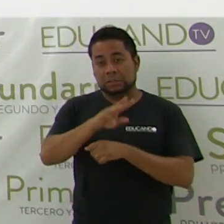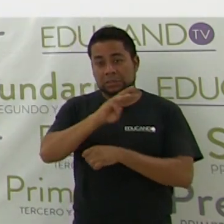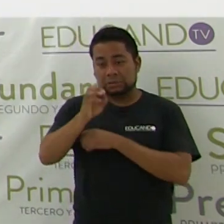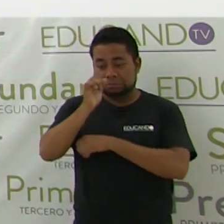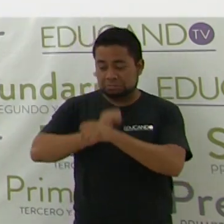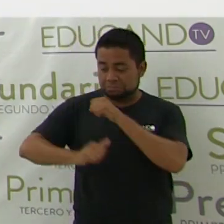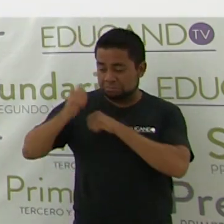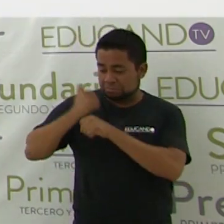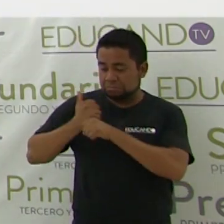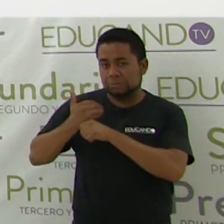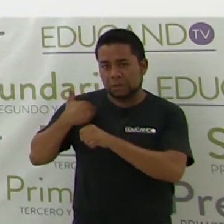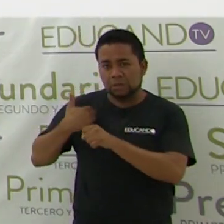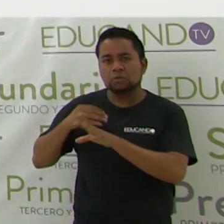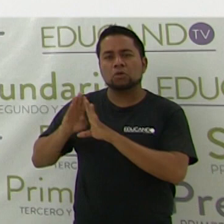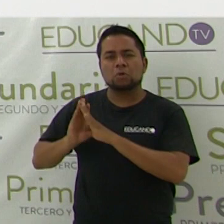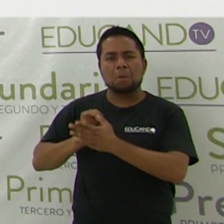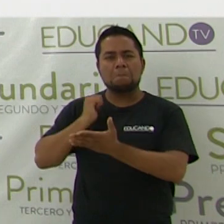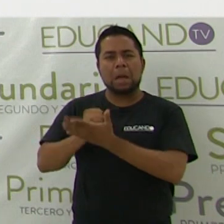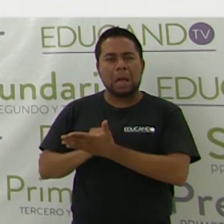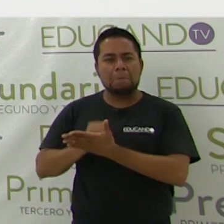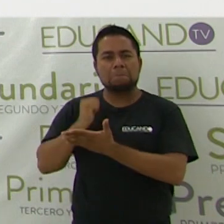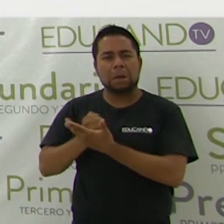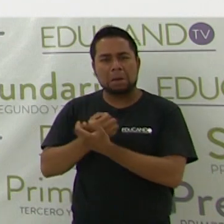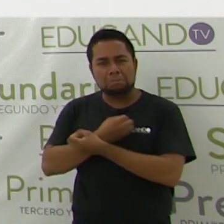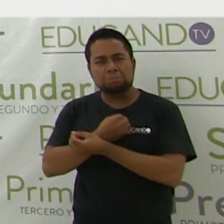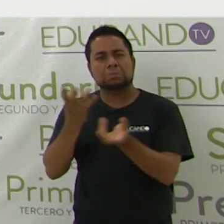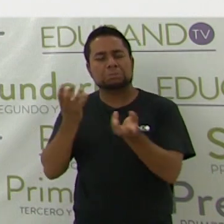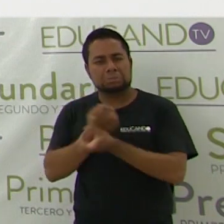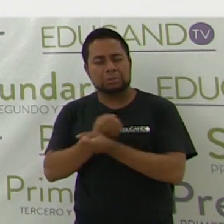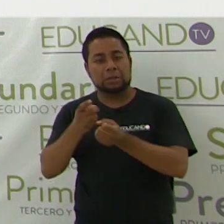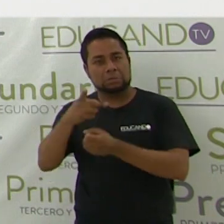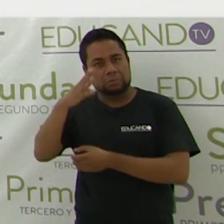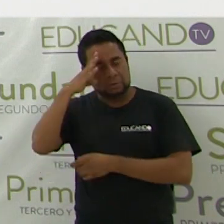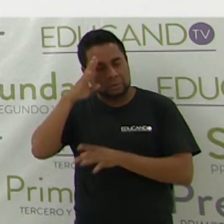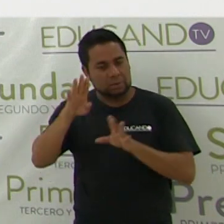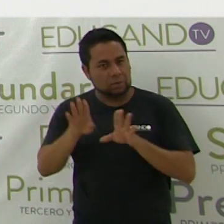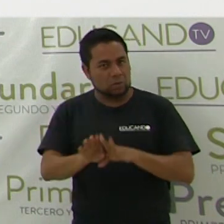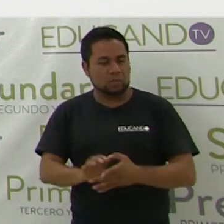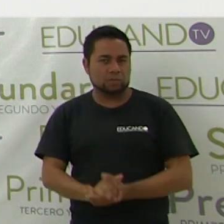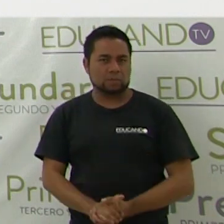años editándose. Imagínense. Ahora, por